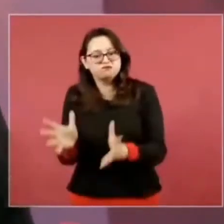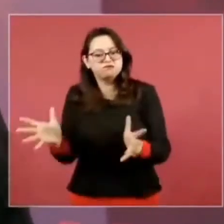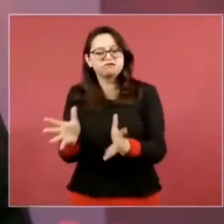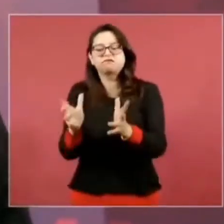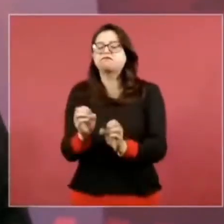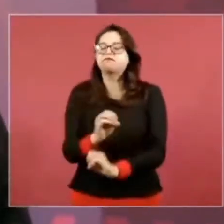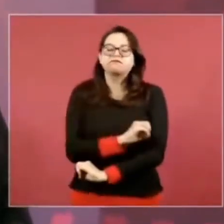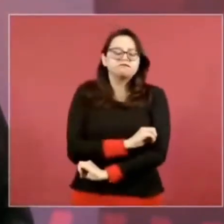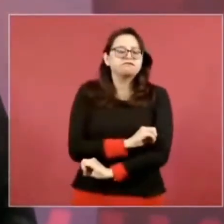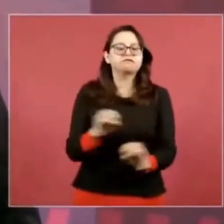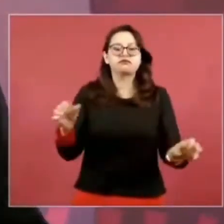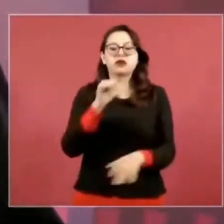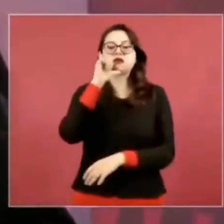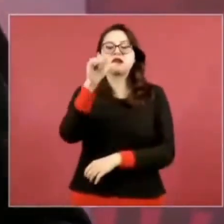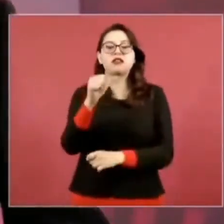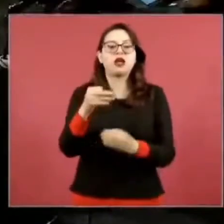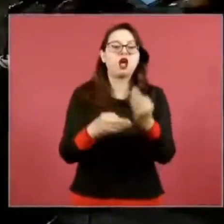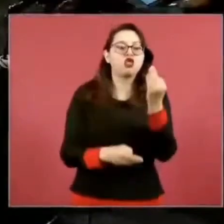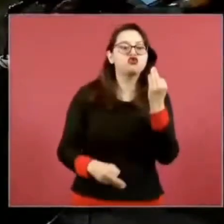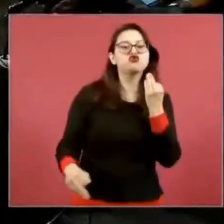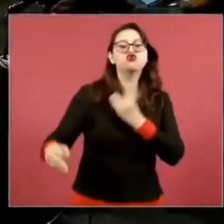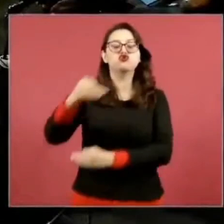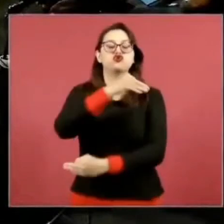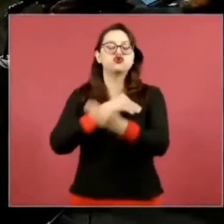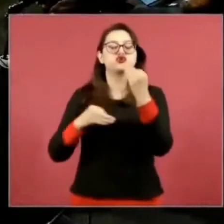todo era